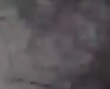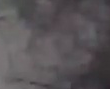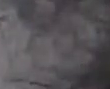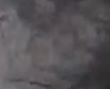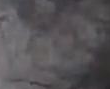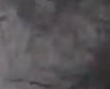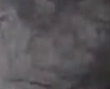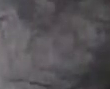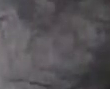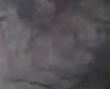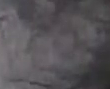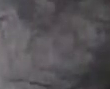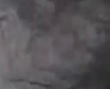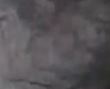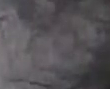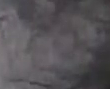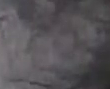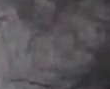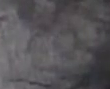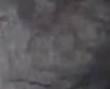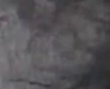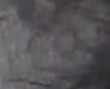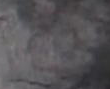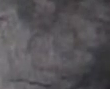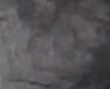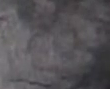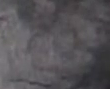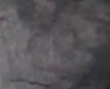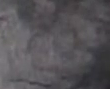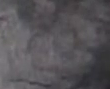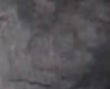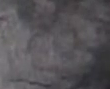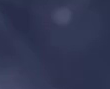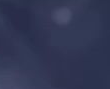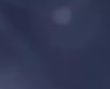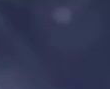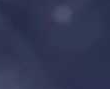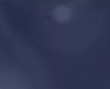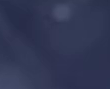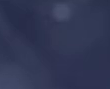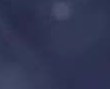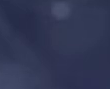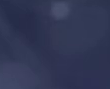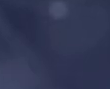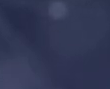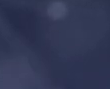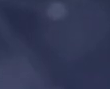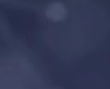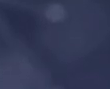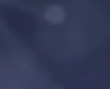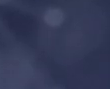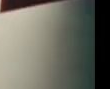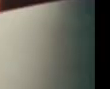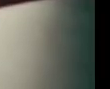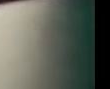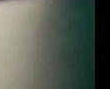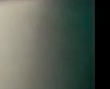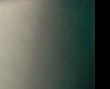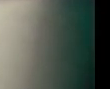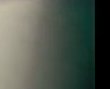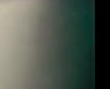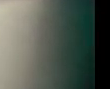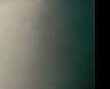San Luis. Bienvenido a tu libertad. Bienvenido a MotoKey. Grupo Lorenzo.